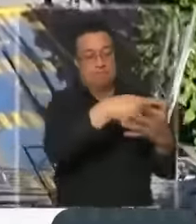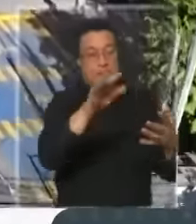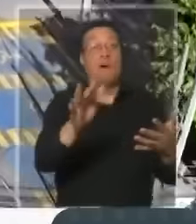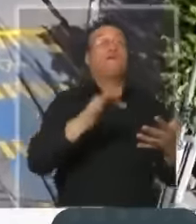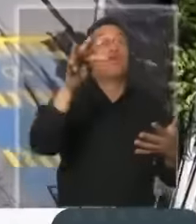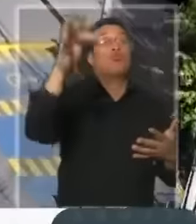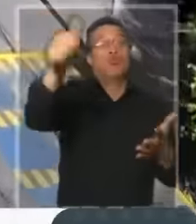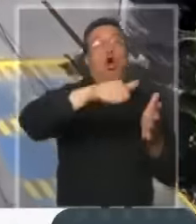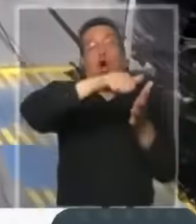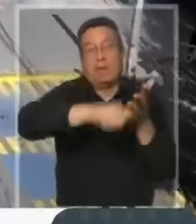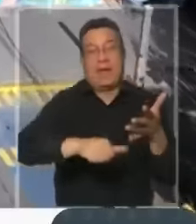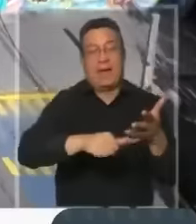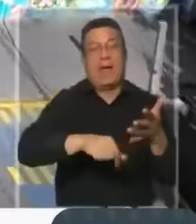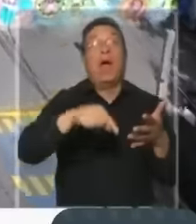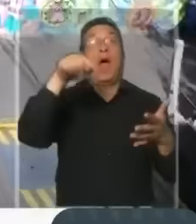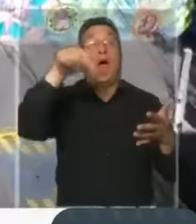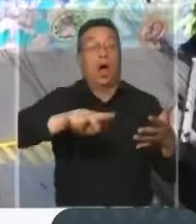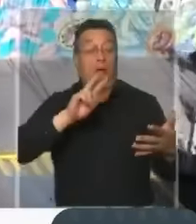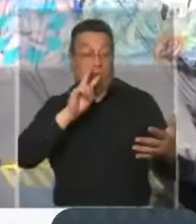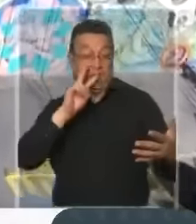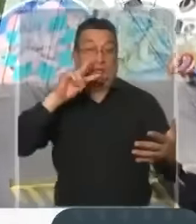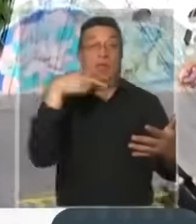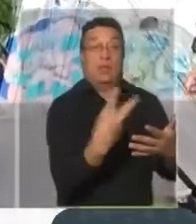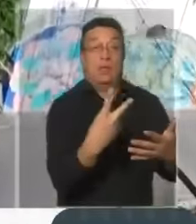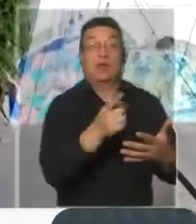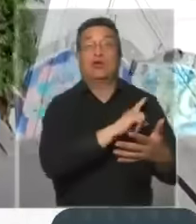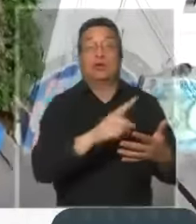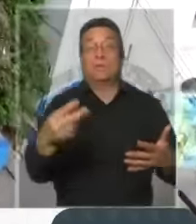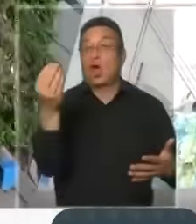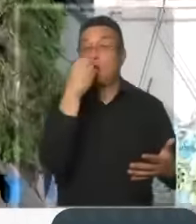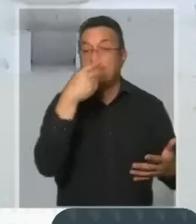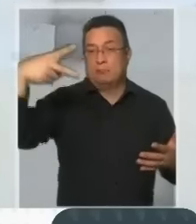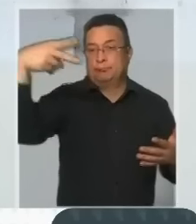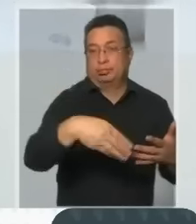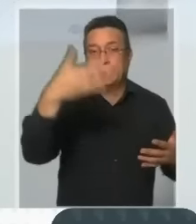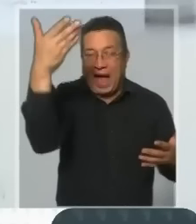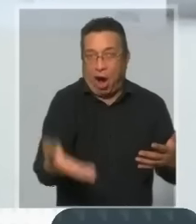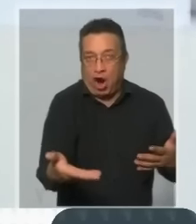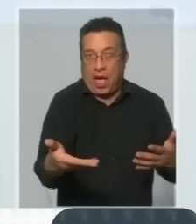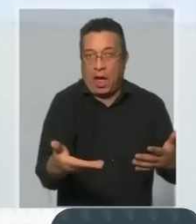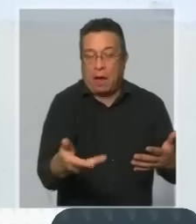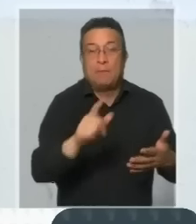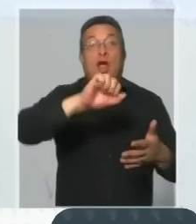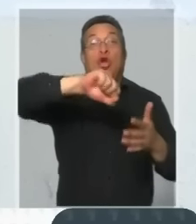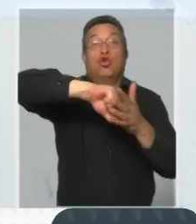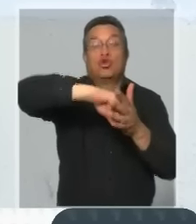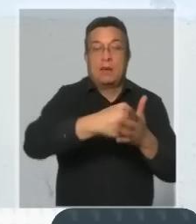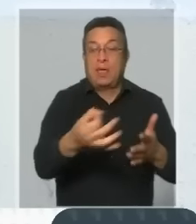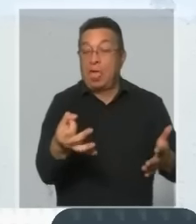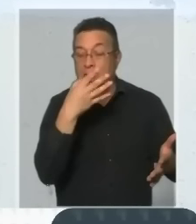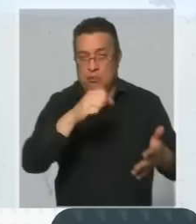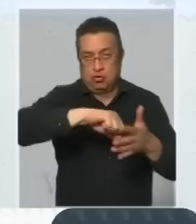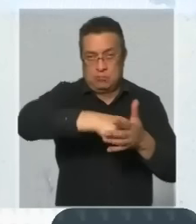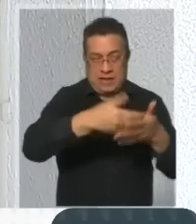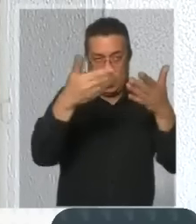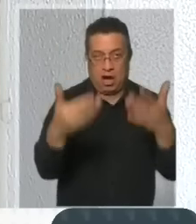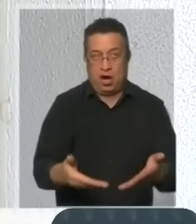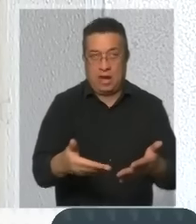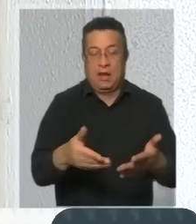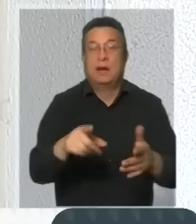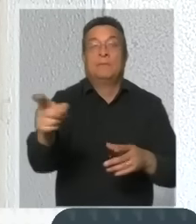futuro, decidió ahora cortar el régimen alimenticio a cero, también suspender la ingesta del medicamento a la espera de